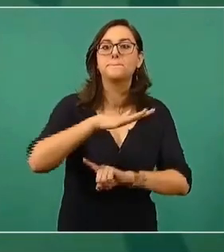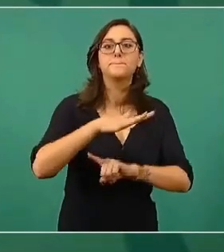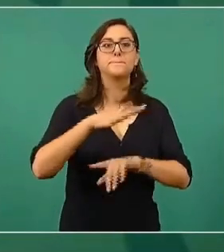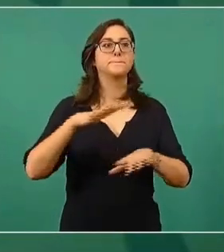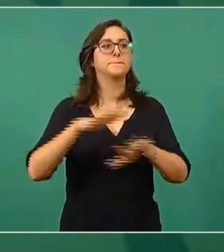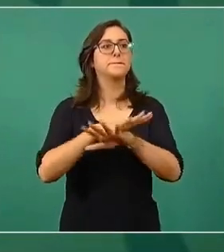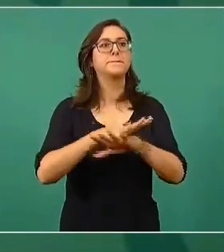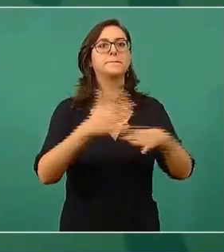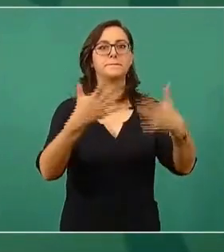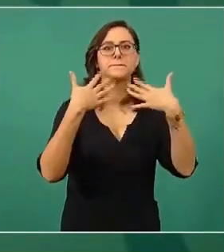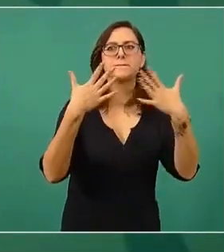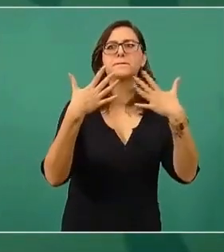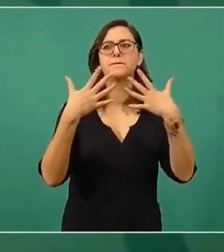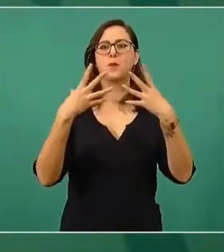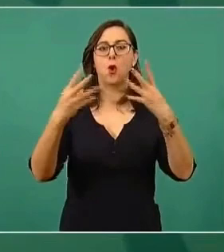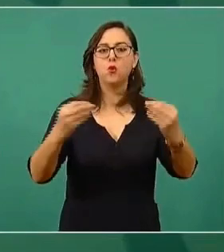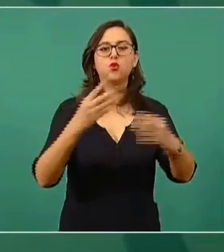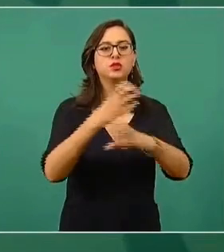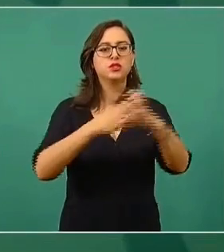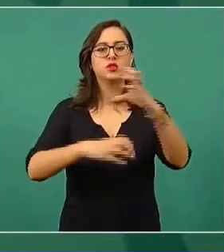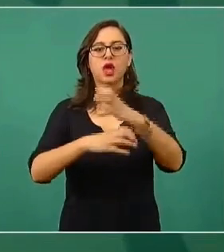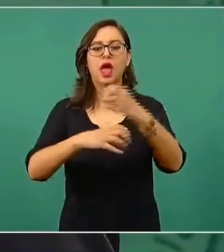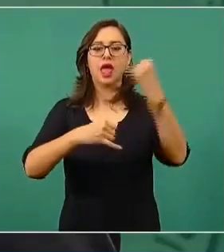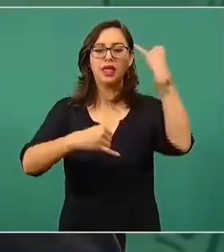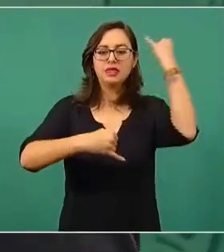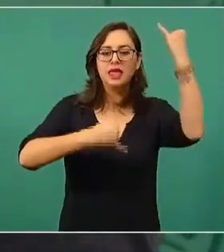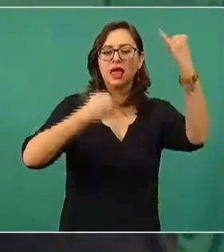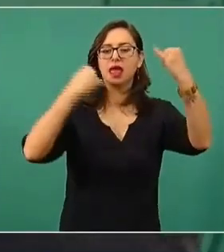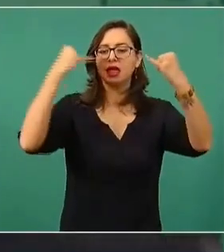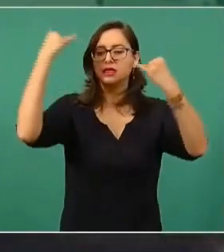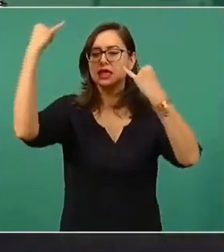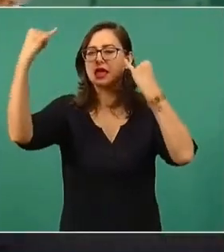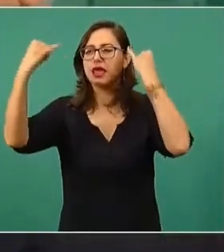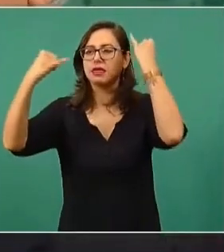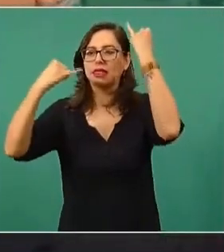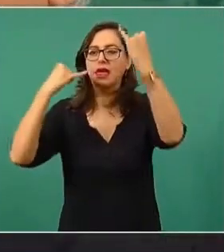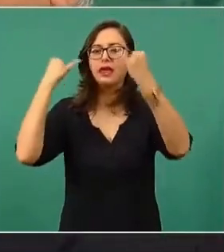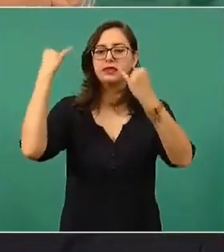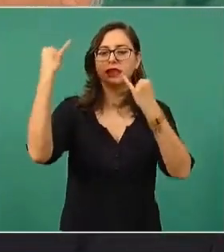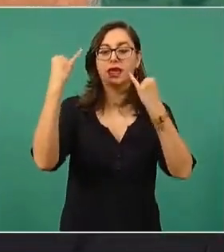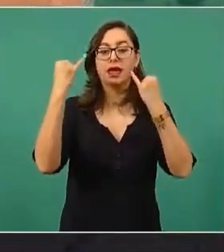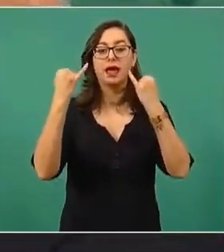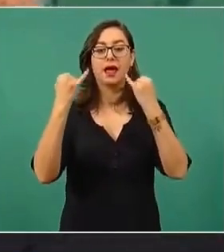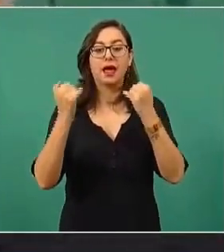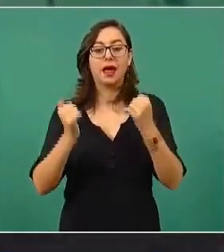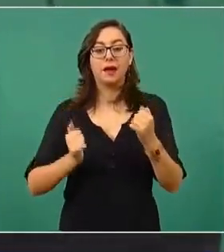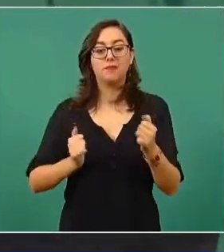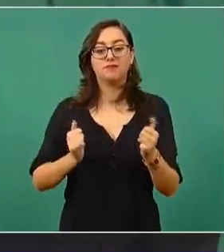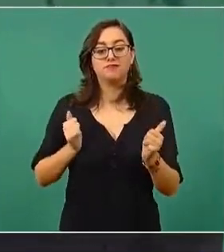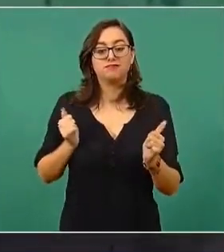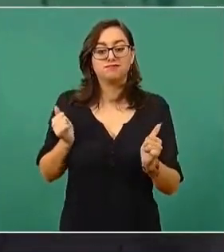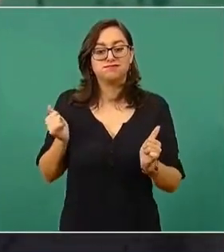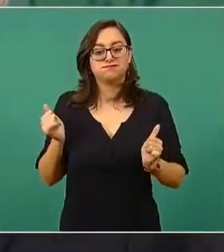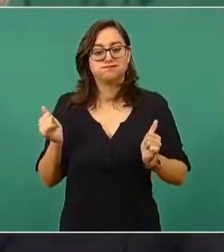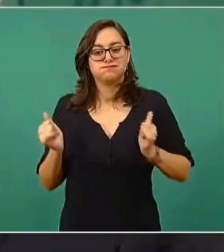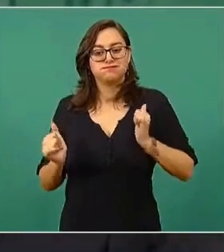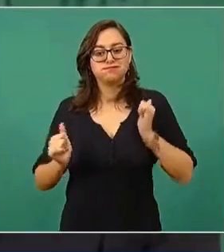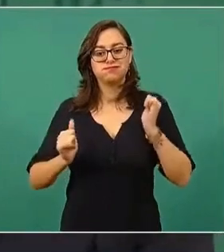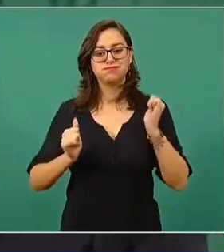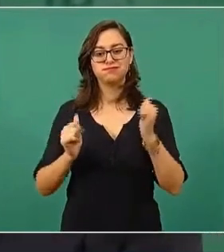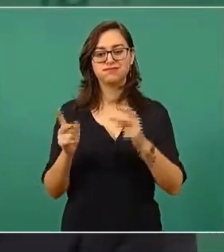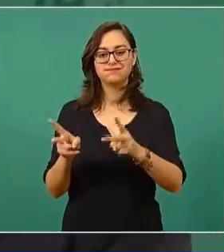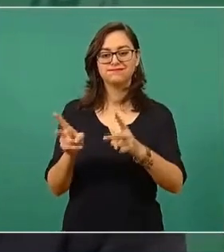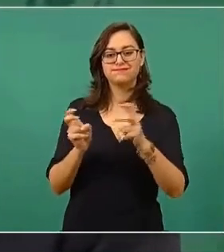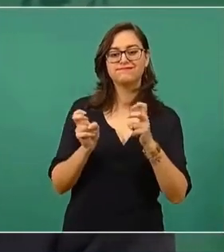entre otras cosas, pero así muchas otras. Entonces, el saqueo, el robo,